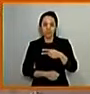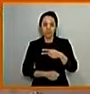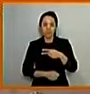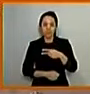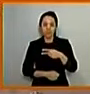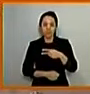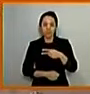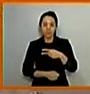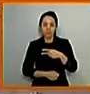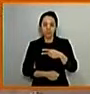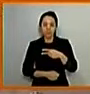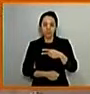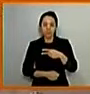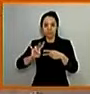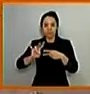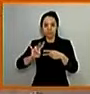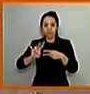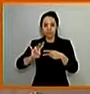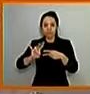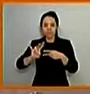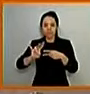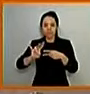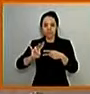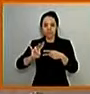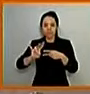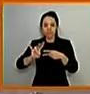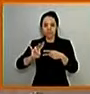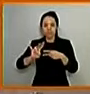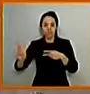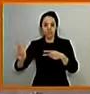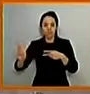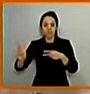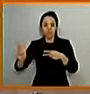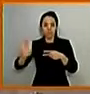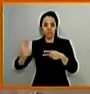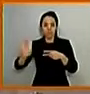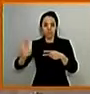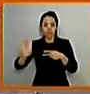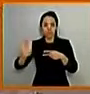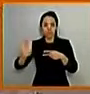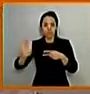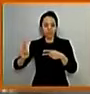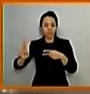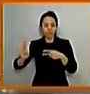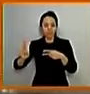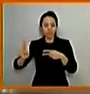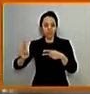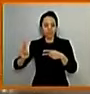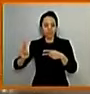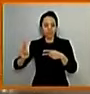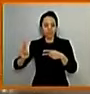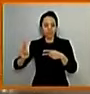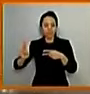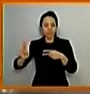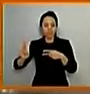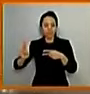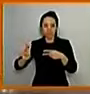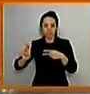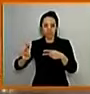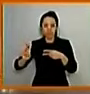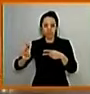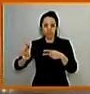7, segundo dígito. 6, primer número ganador, 76. Segundo número ganador, primer